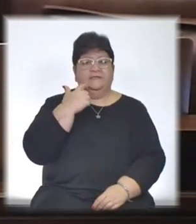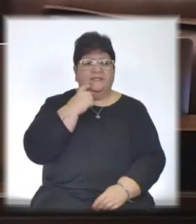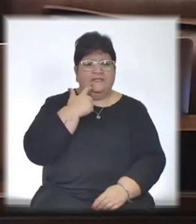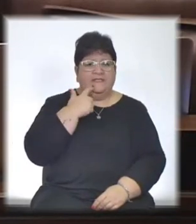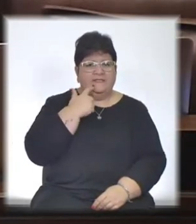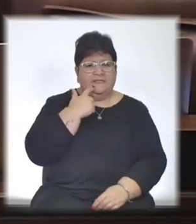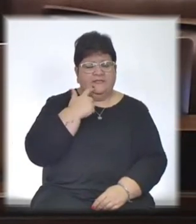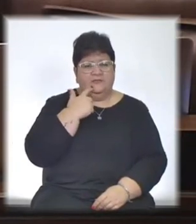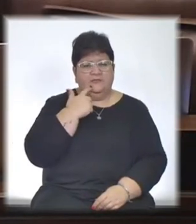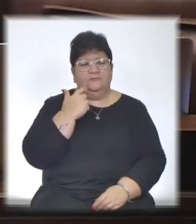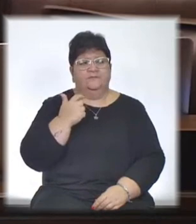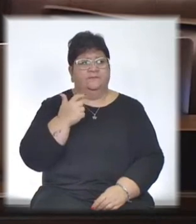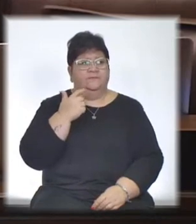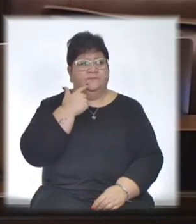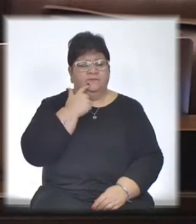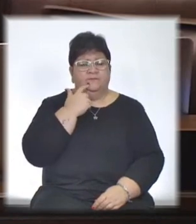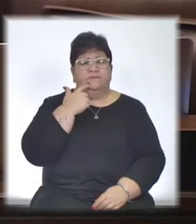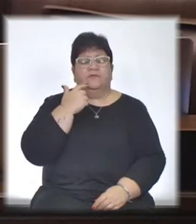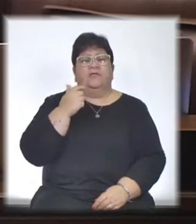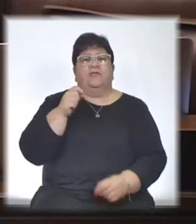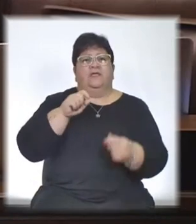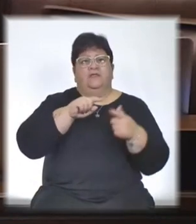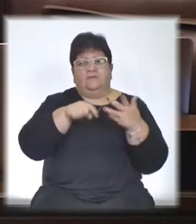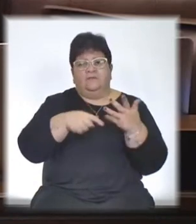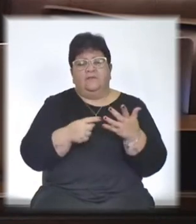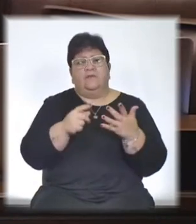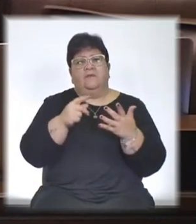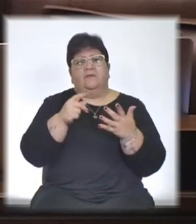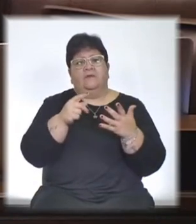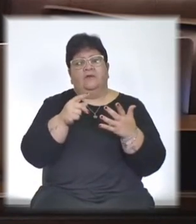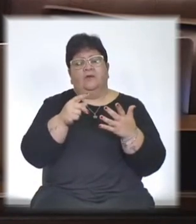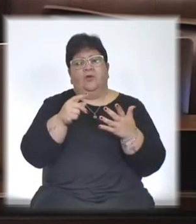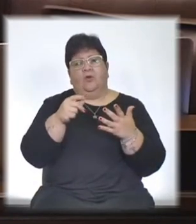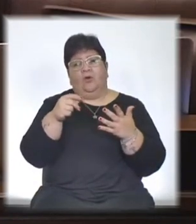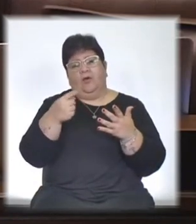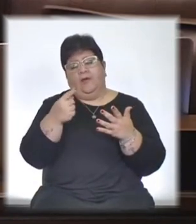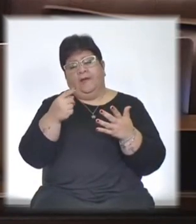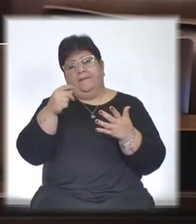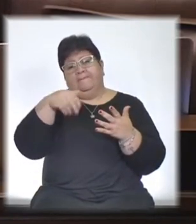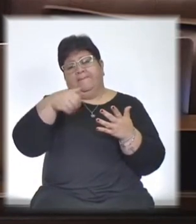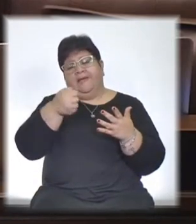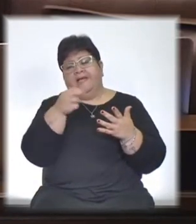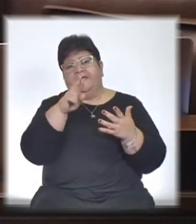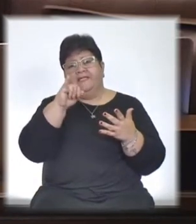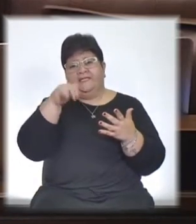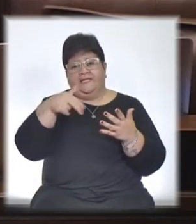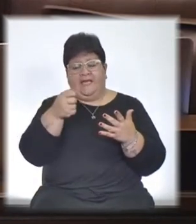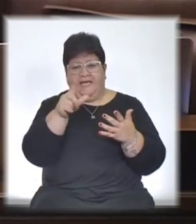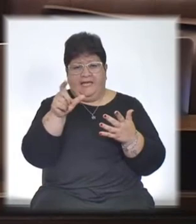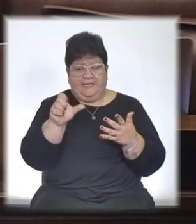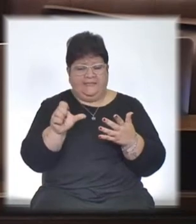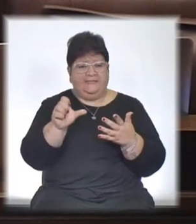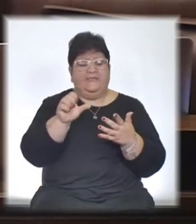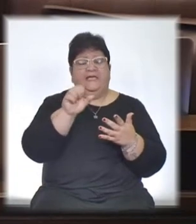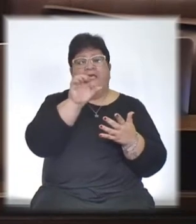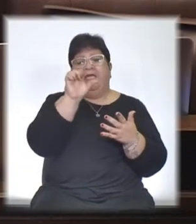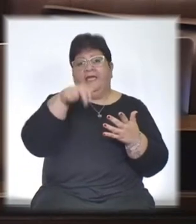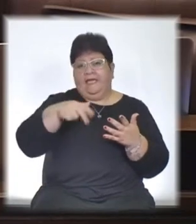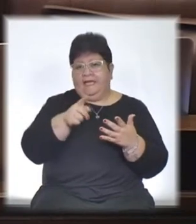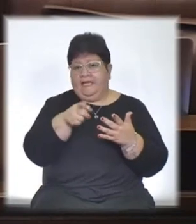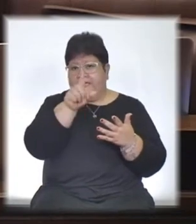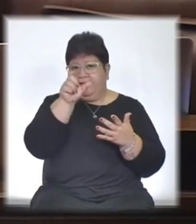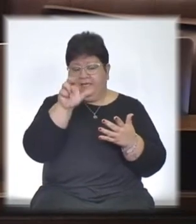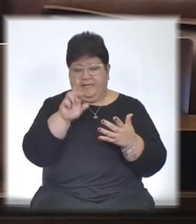Bassen, que recordemos no logró salir con vida de la prisión, Julio Marenales, Jorge Manera, Henry Engler,